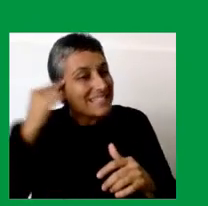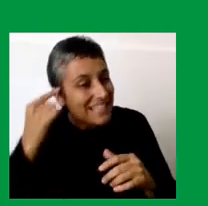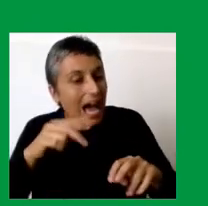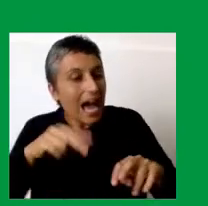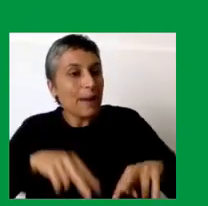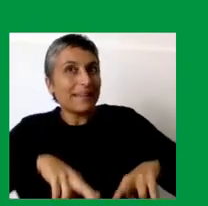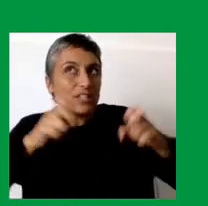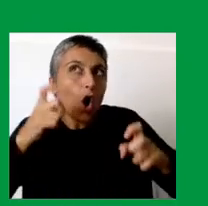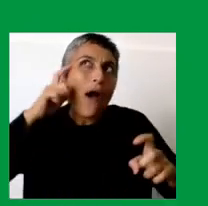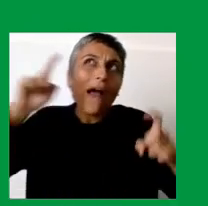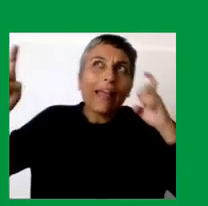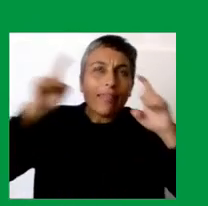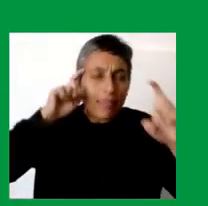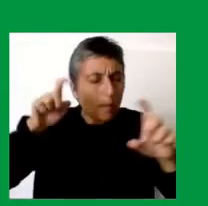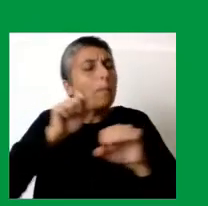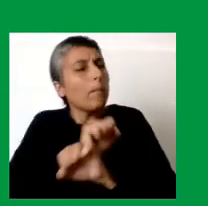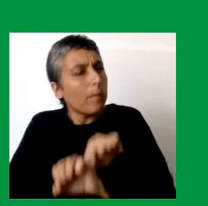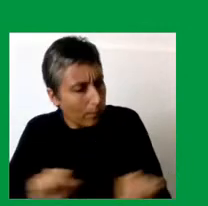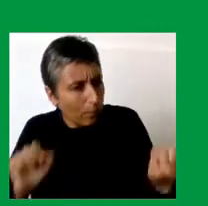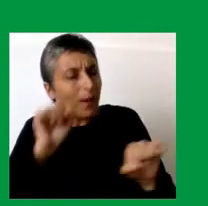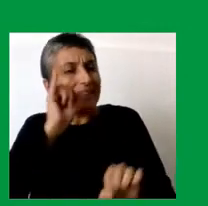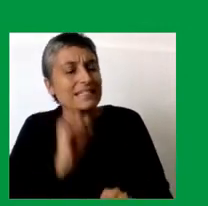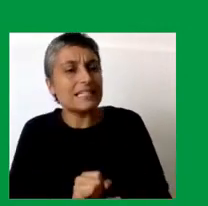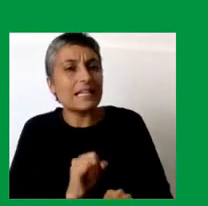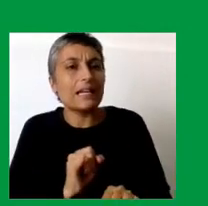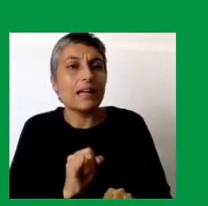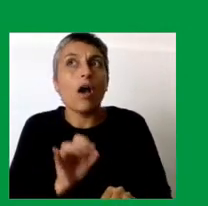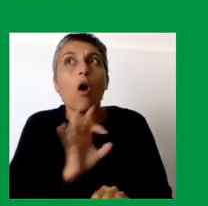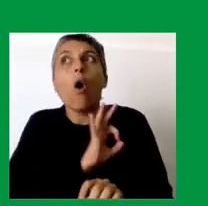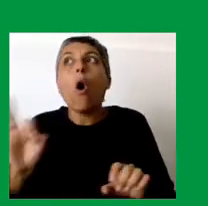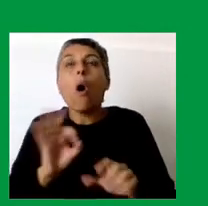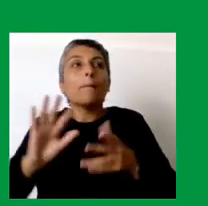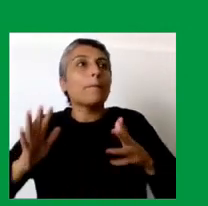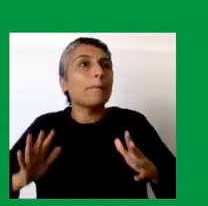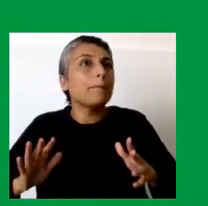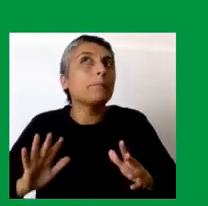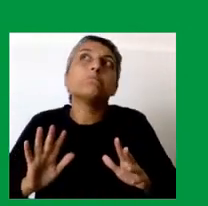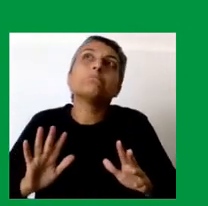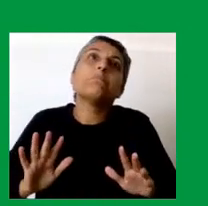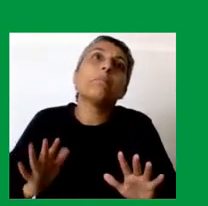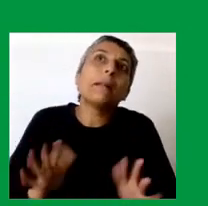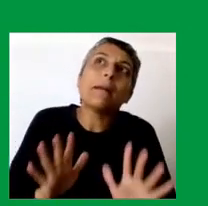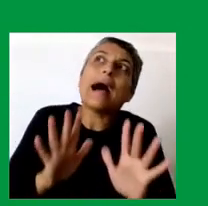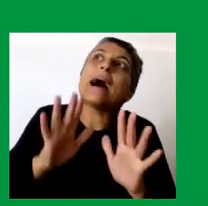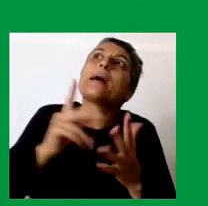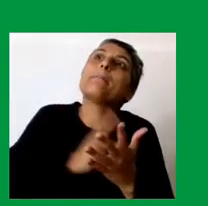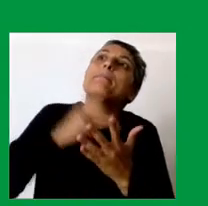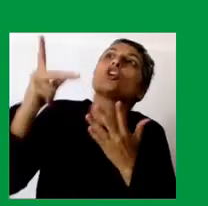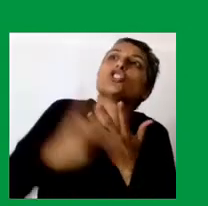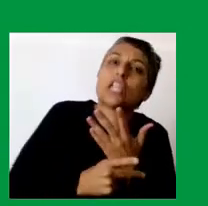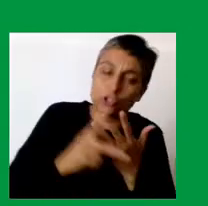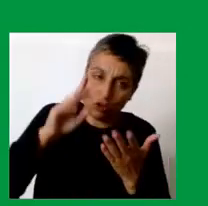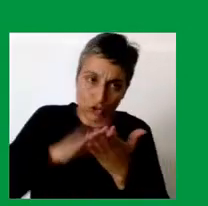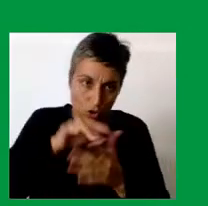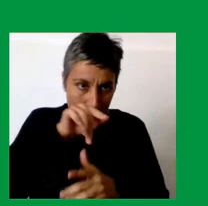alguna hipótesis, ¿no? Y después preparar algún proyecto en función de